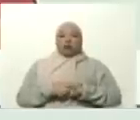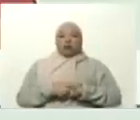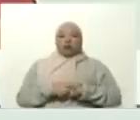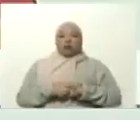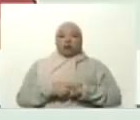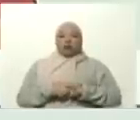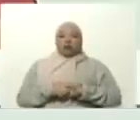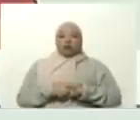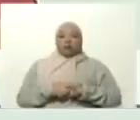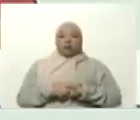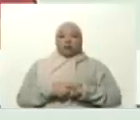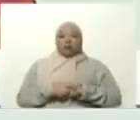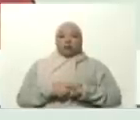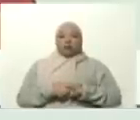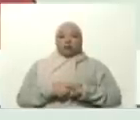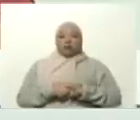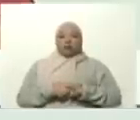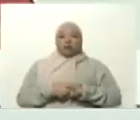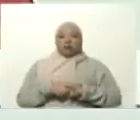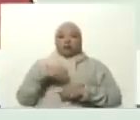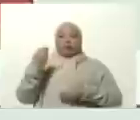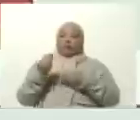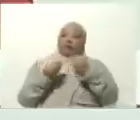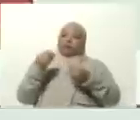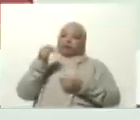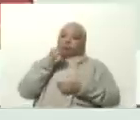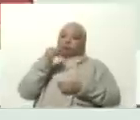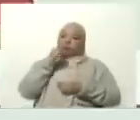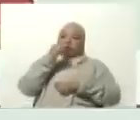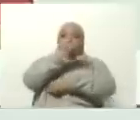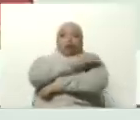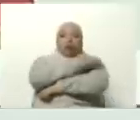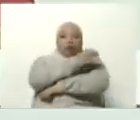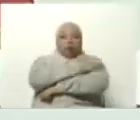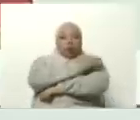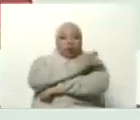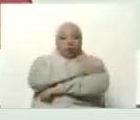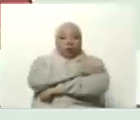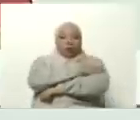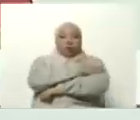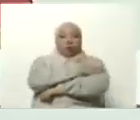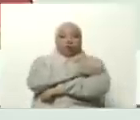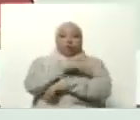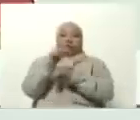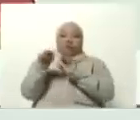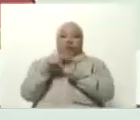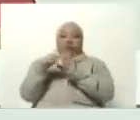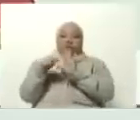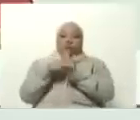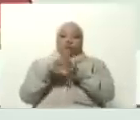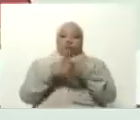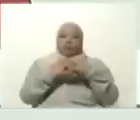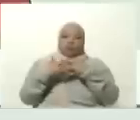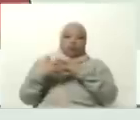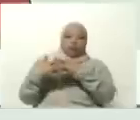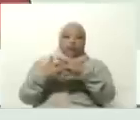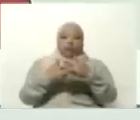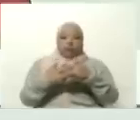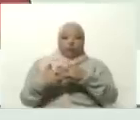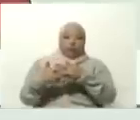que se hizo con el sector opositor, que cumple instrucciones de los Estados Unidos,